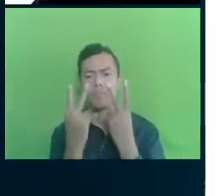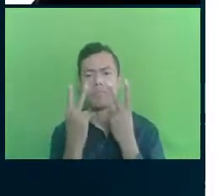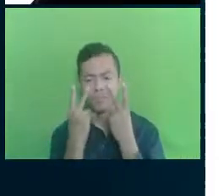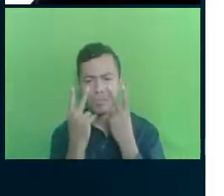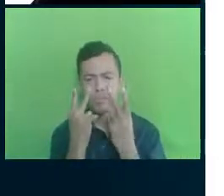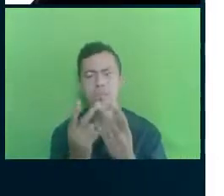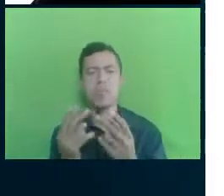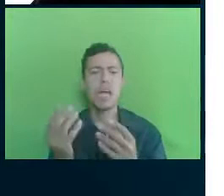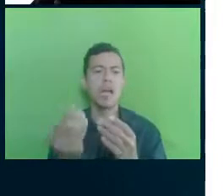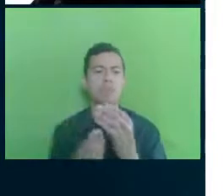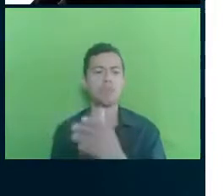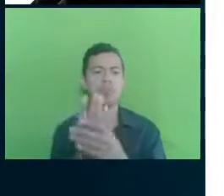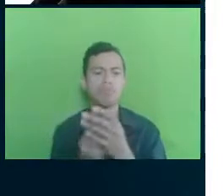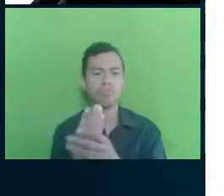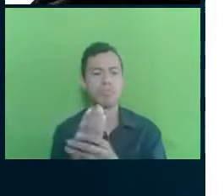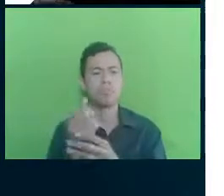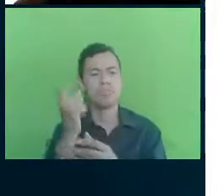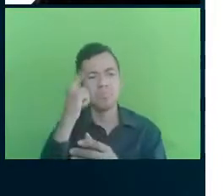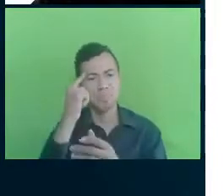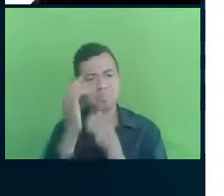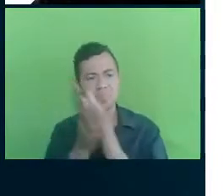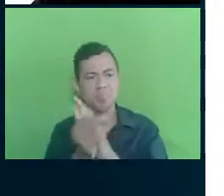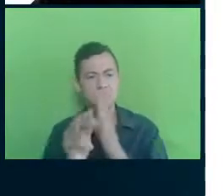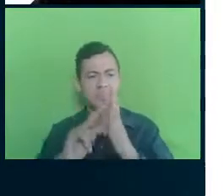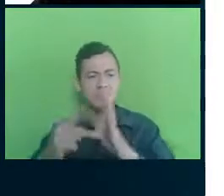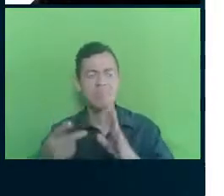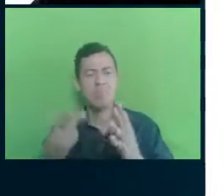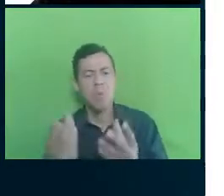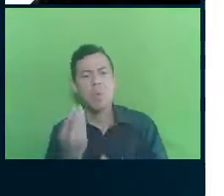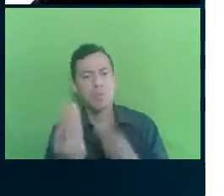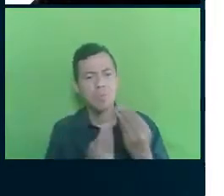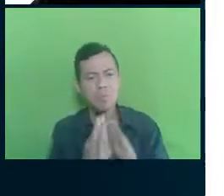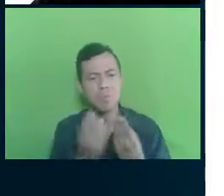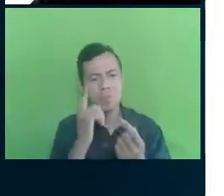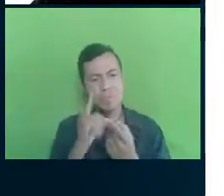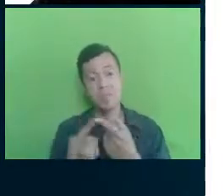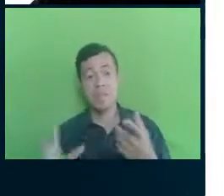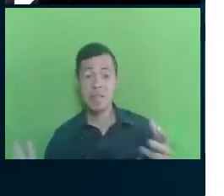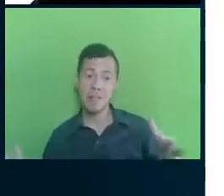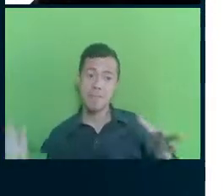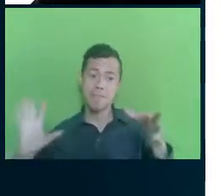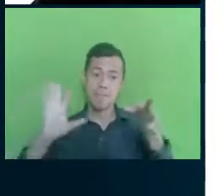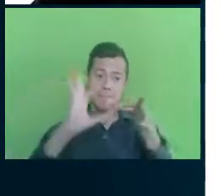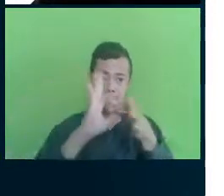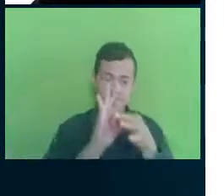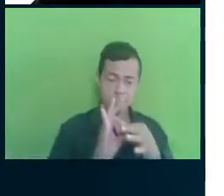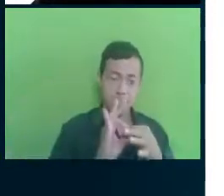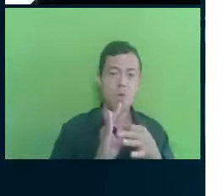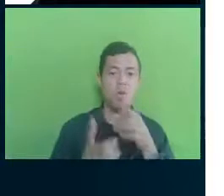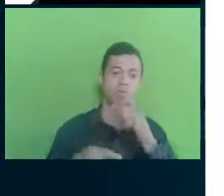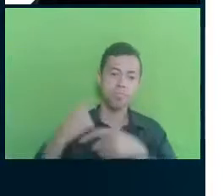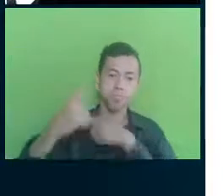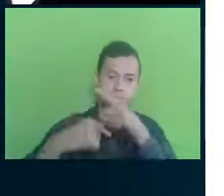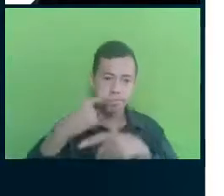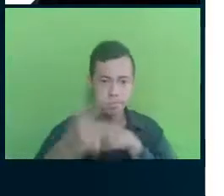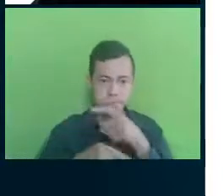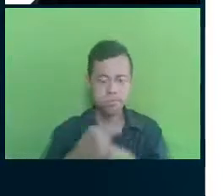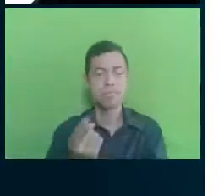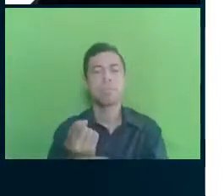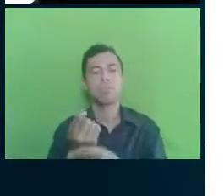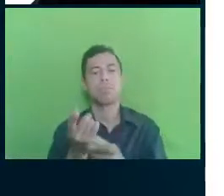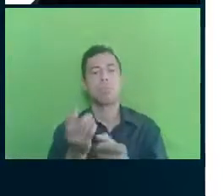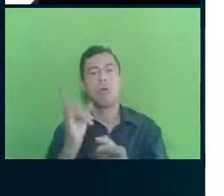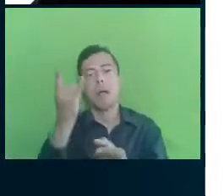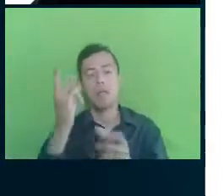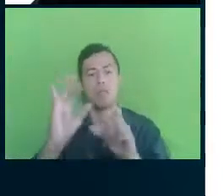los productos y muy seguramente para cualquiera que esté vinculado o esté desarrollando algún tipo de producto digital o